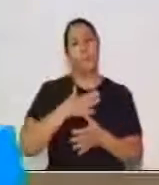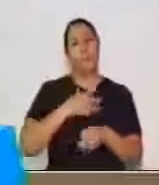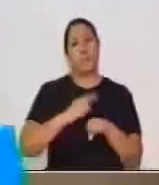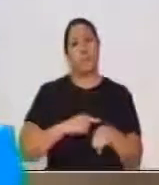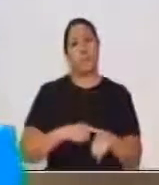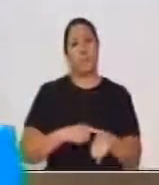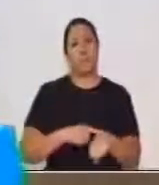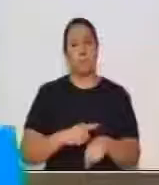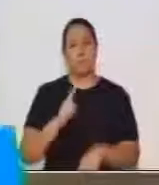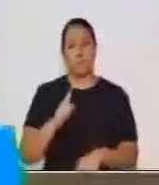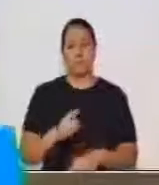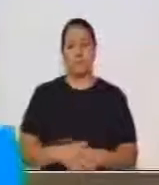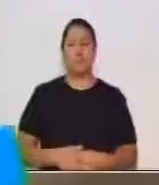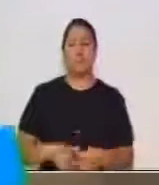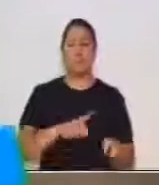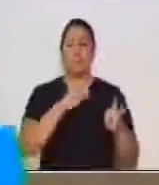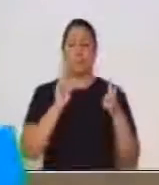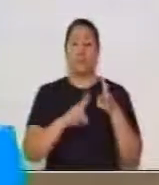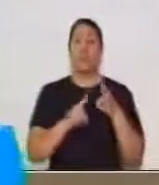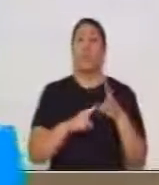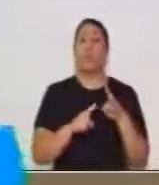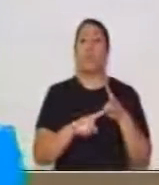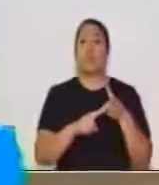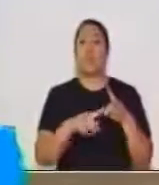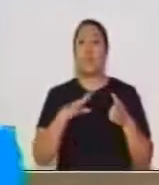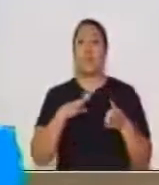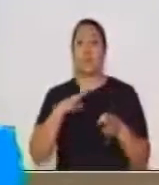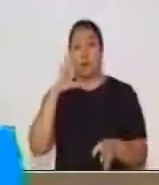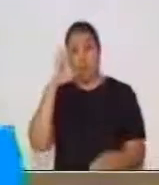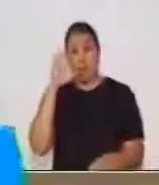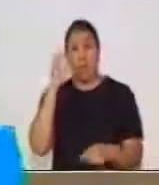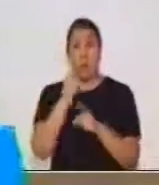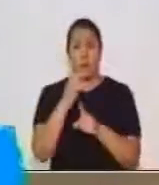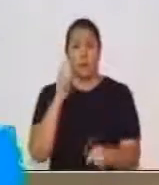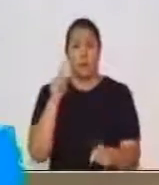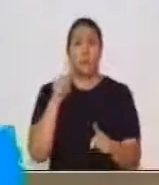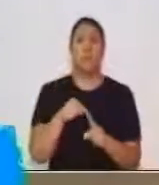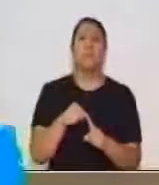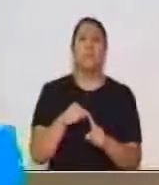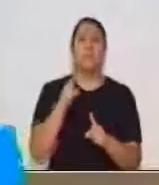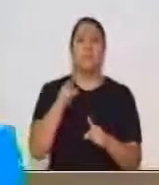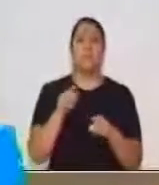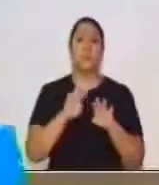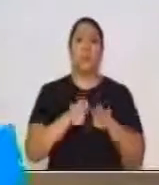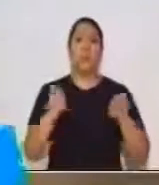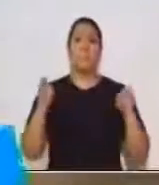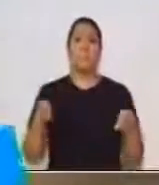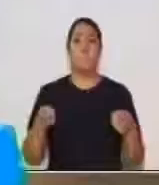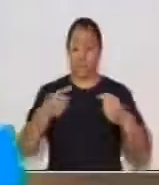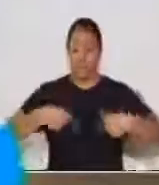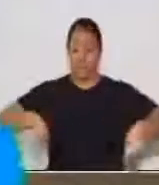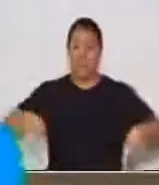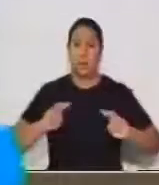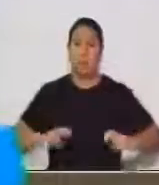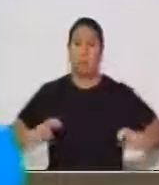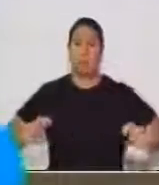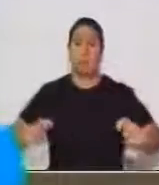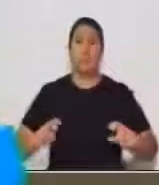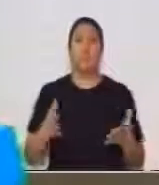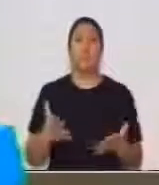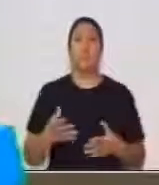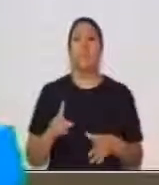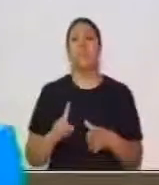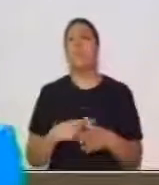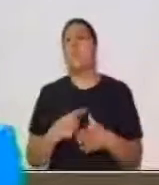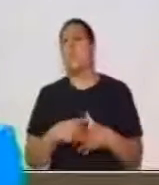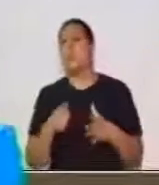redonda, pues decidir sobre algún problema o debatir sobre diversos asuntos. Cuando se hacen este tipo de